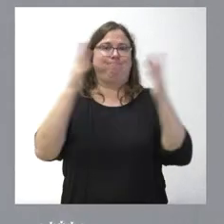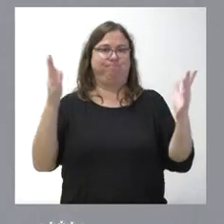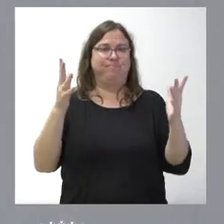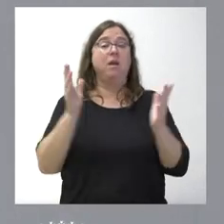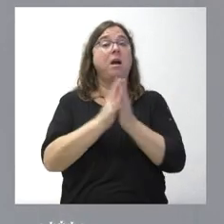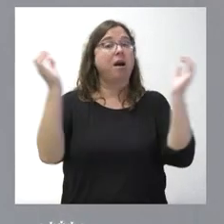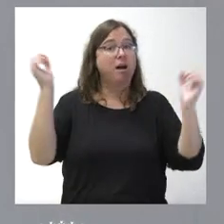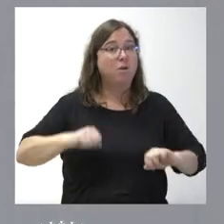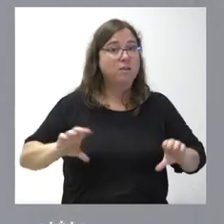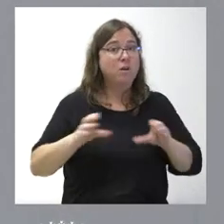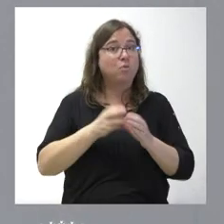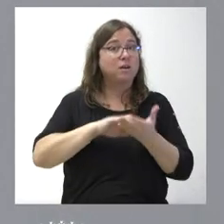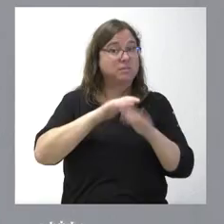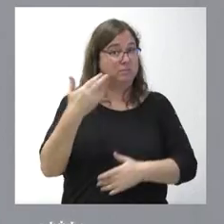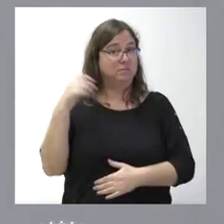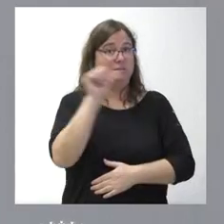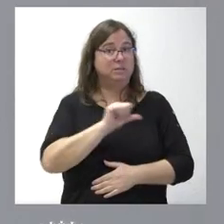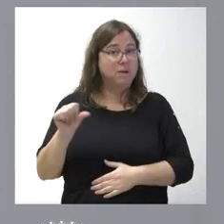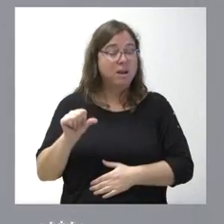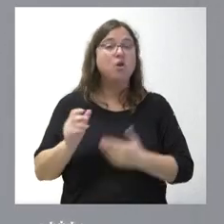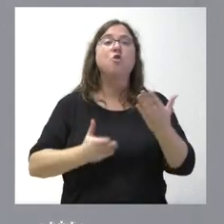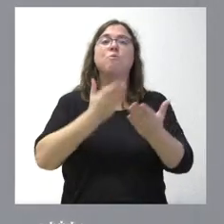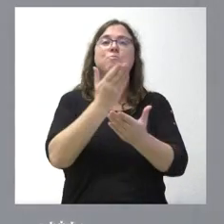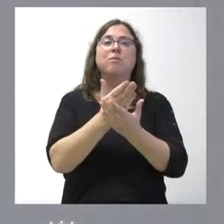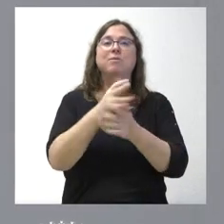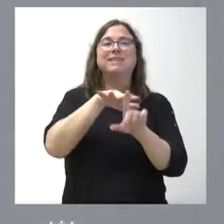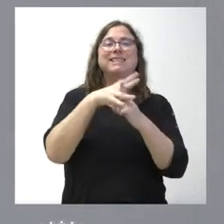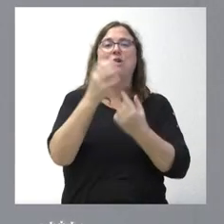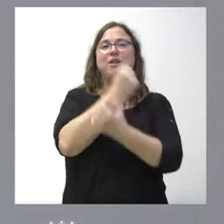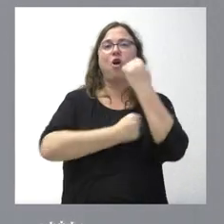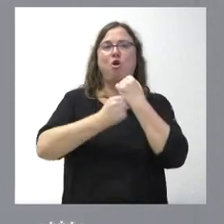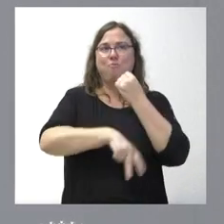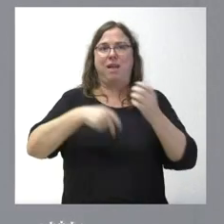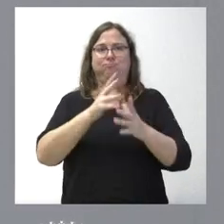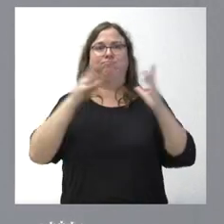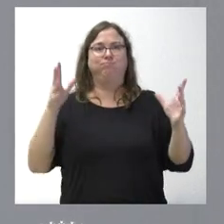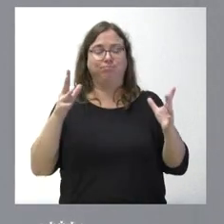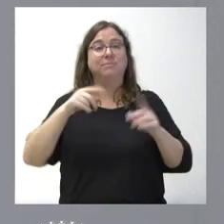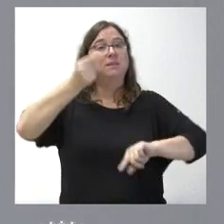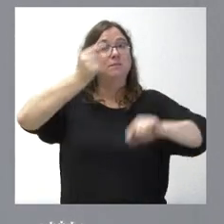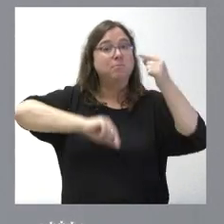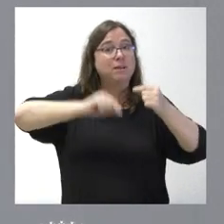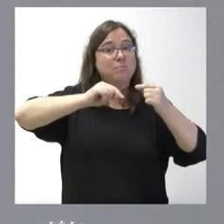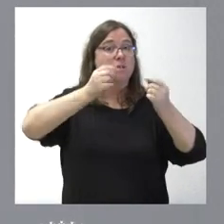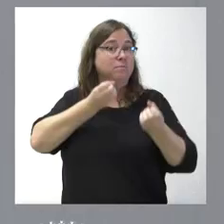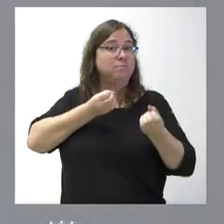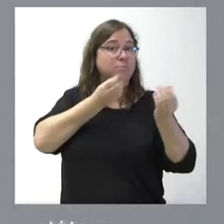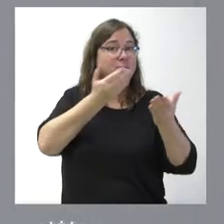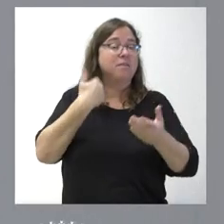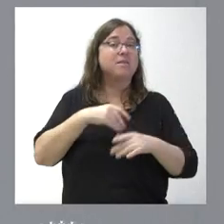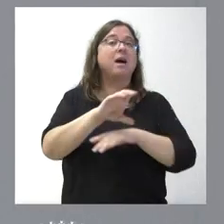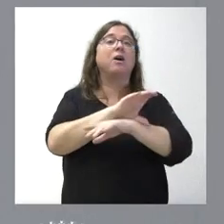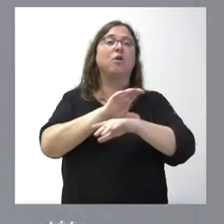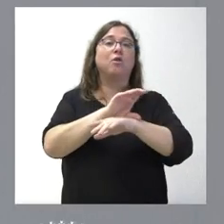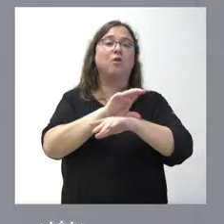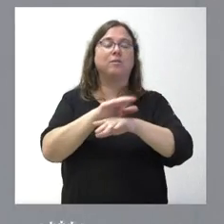acordado la semana pasada esa propuesta de escenario macroeconómico para el presupuesto les fue informada en el consejo de gobierno en el